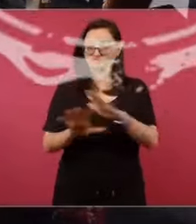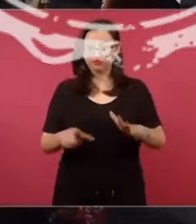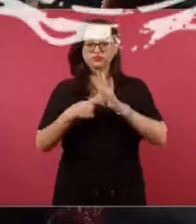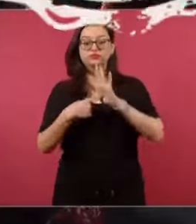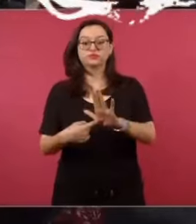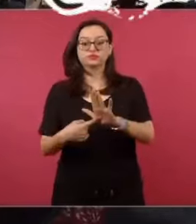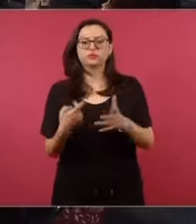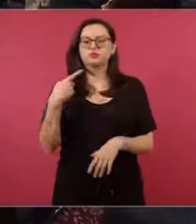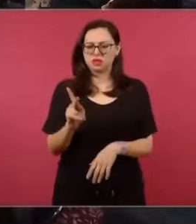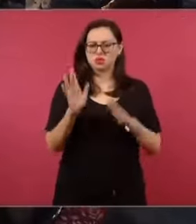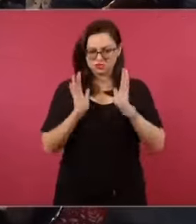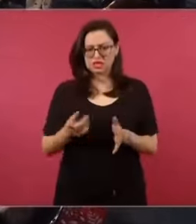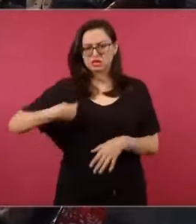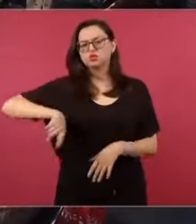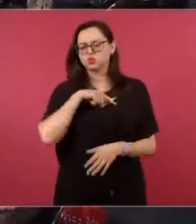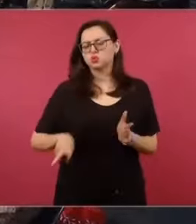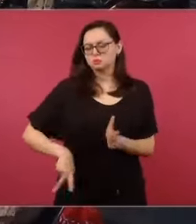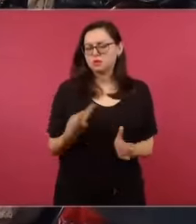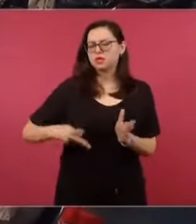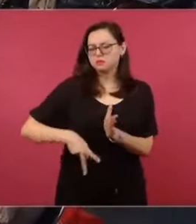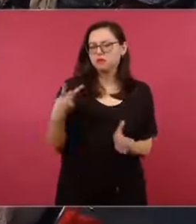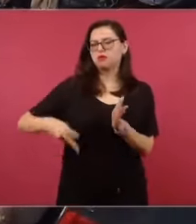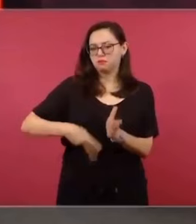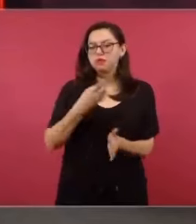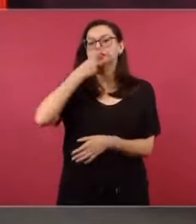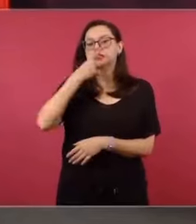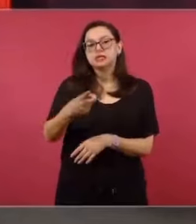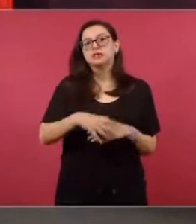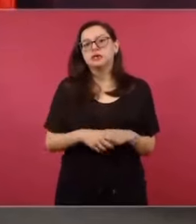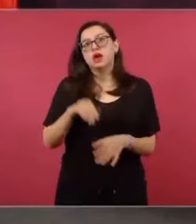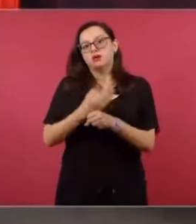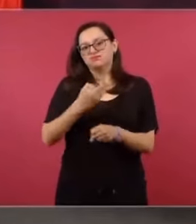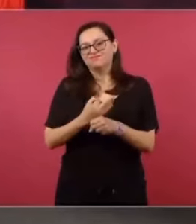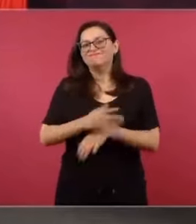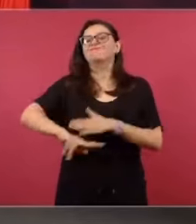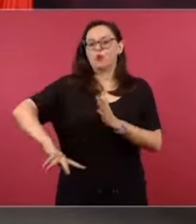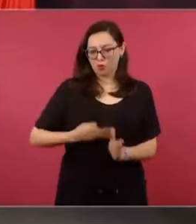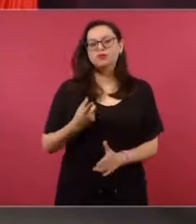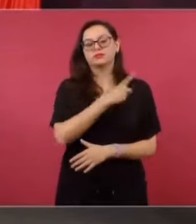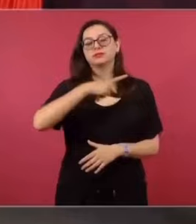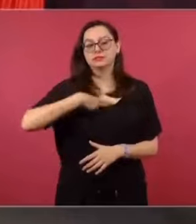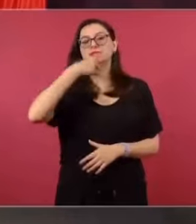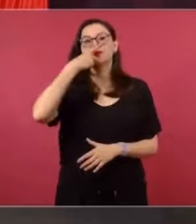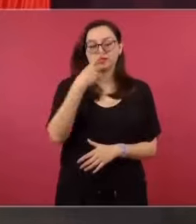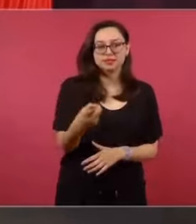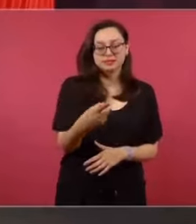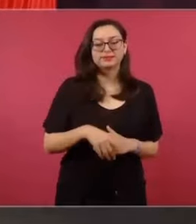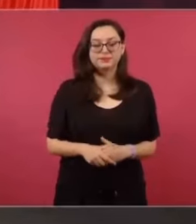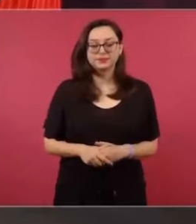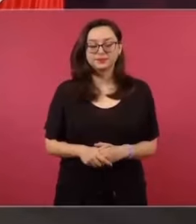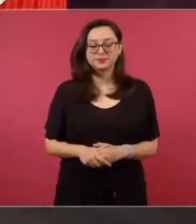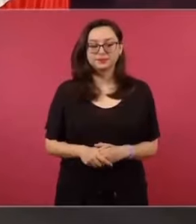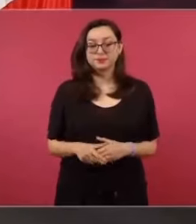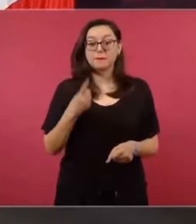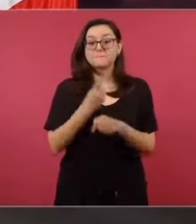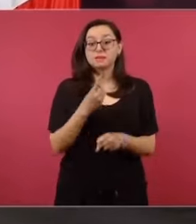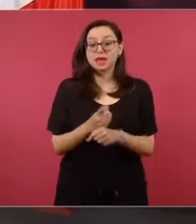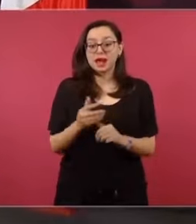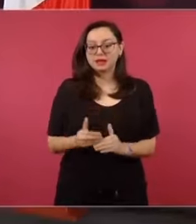Ya se ha dicho, pero hay que insistir. Esta es una